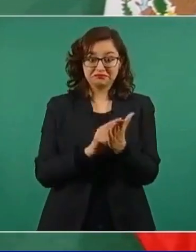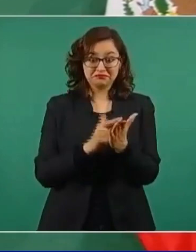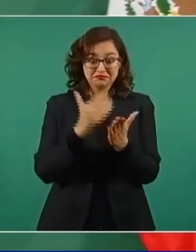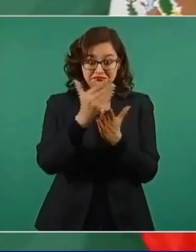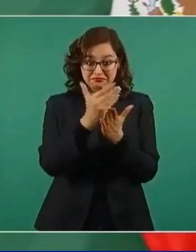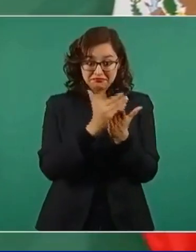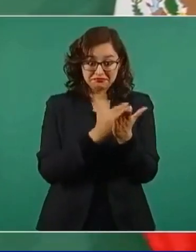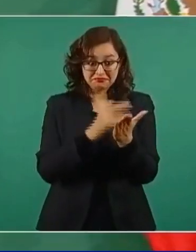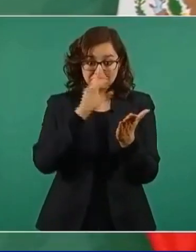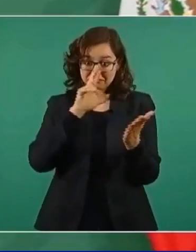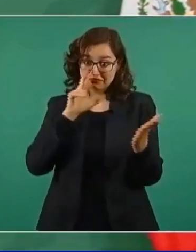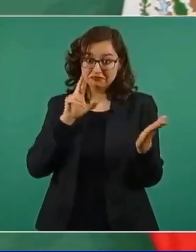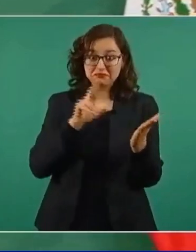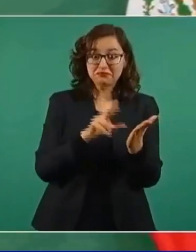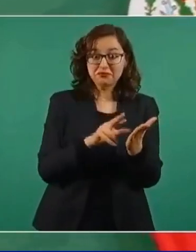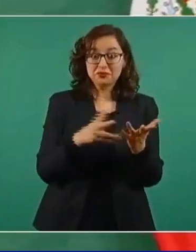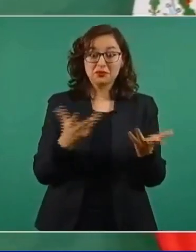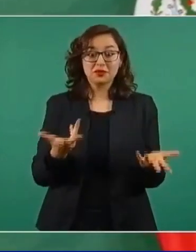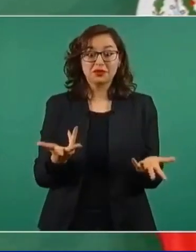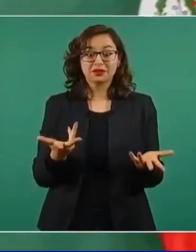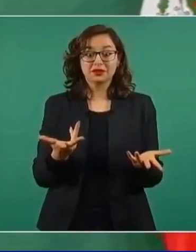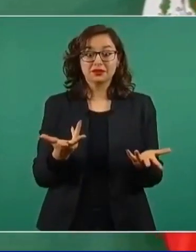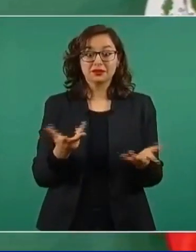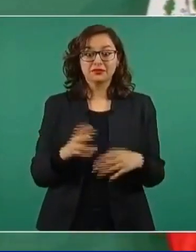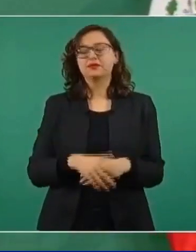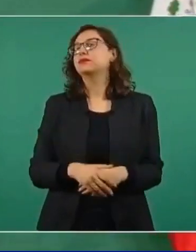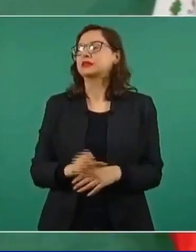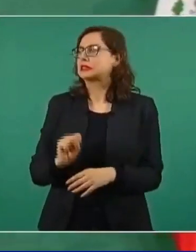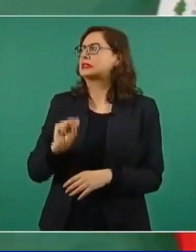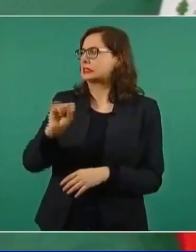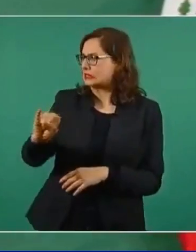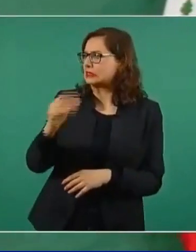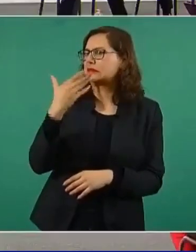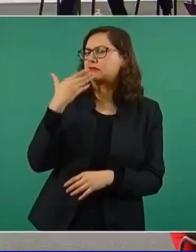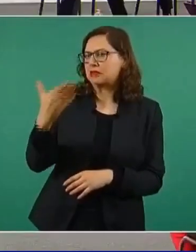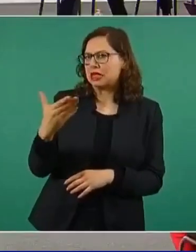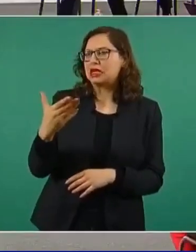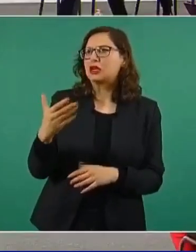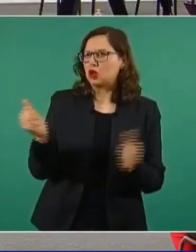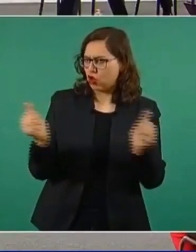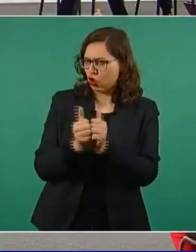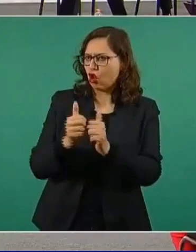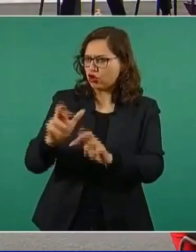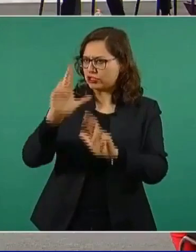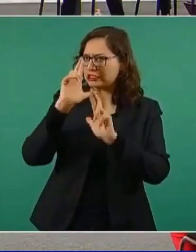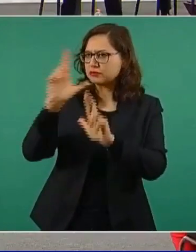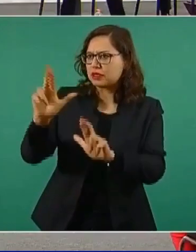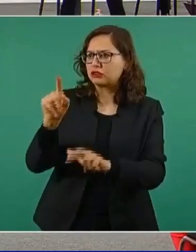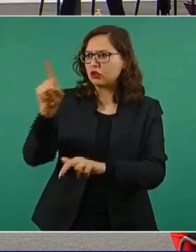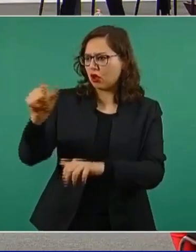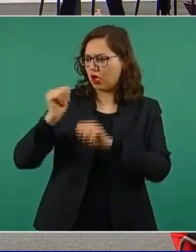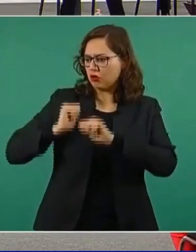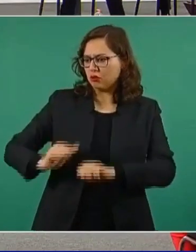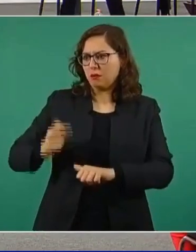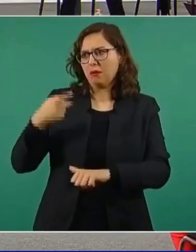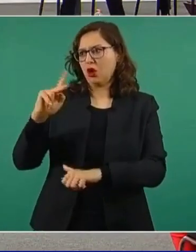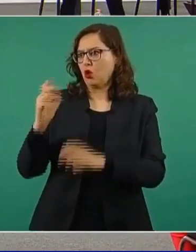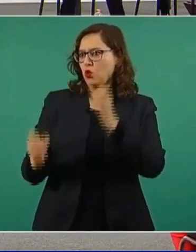amantes de la libertad. Sí, desde luego, pero respetando la autonomía del poder, una ley